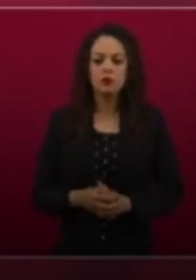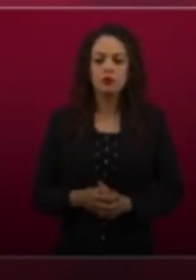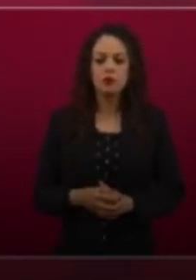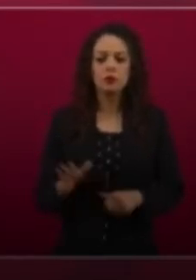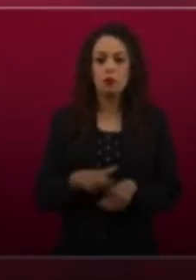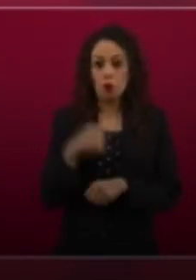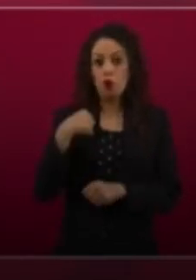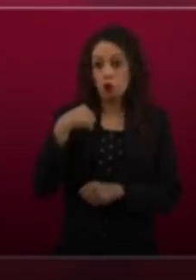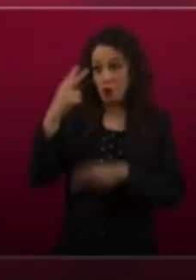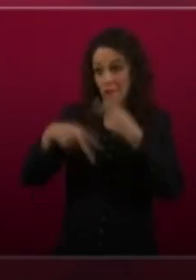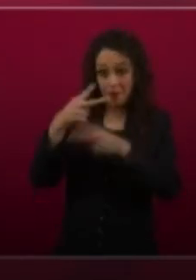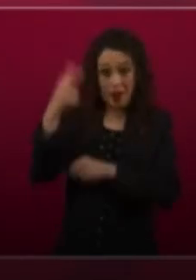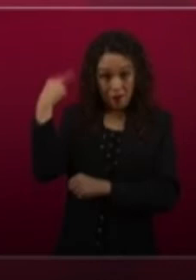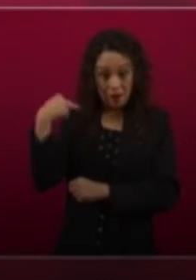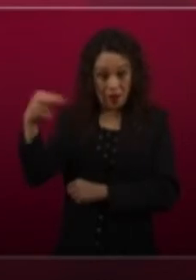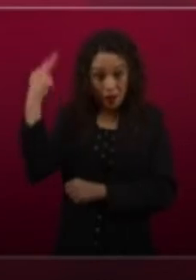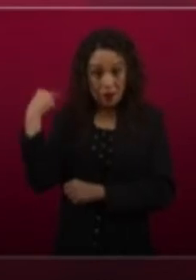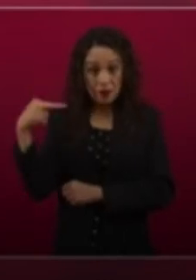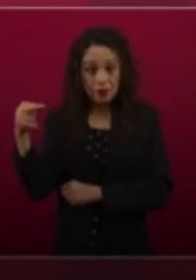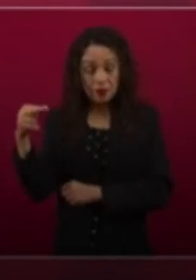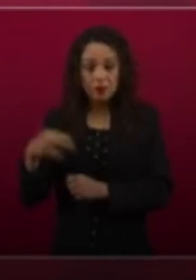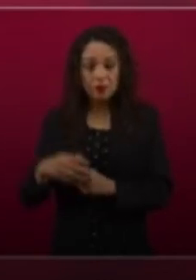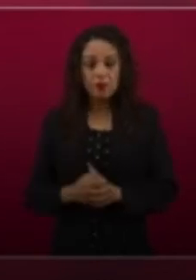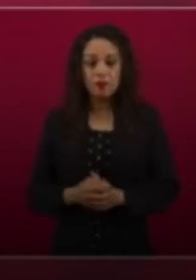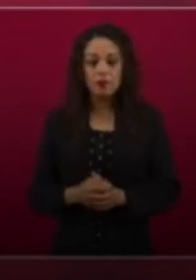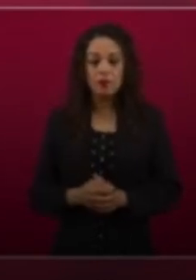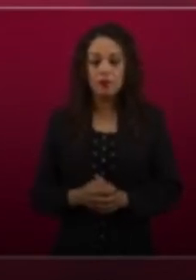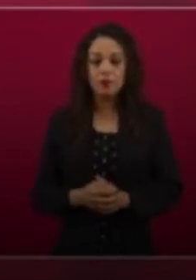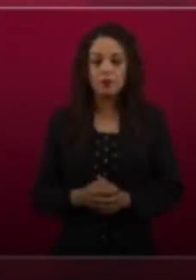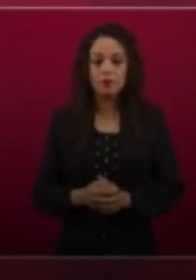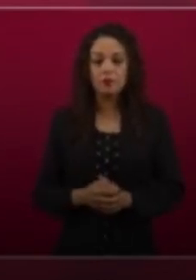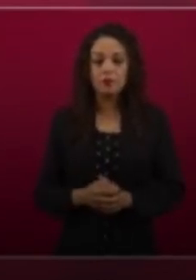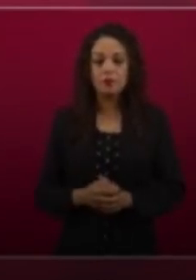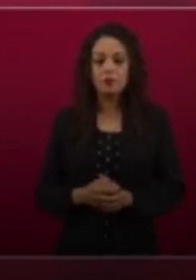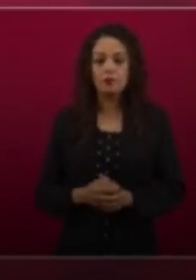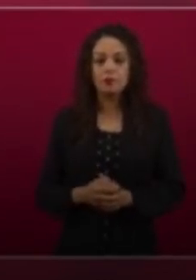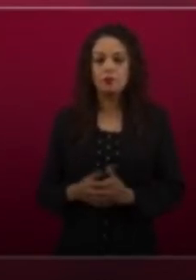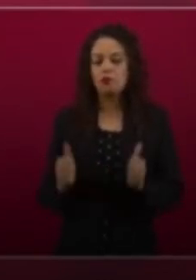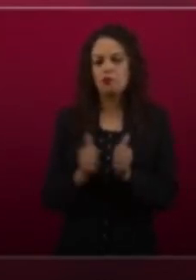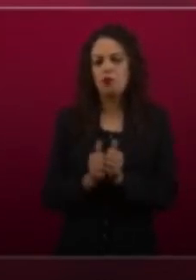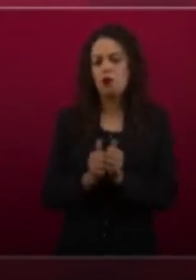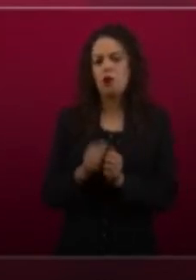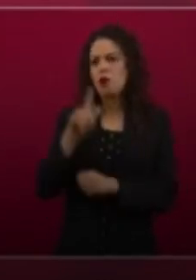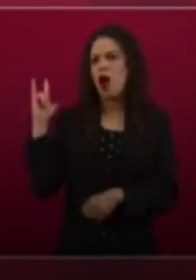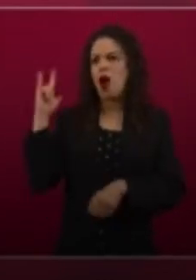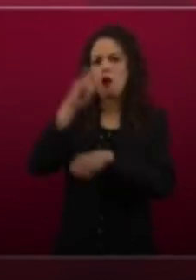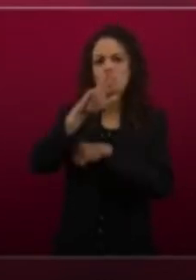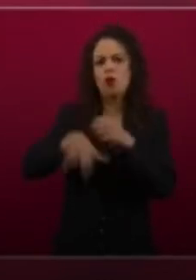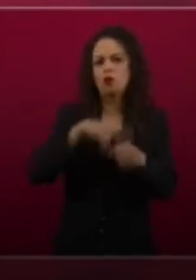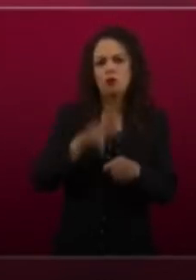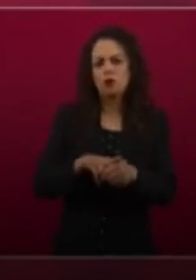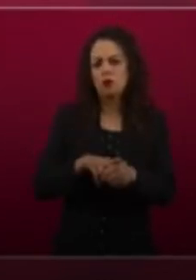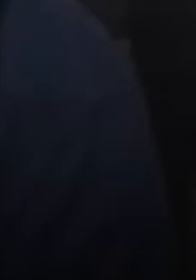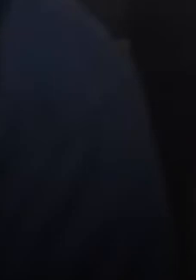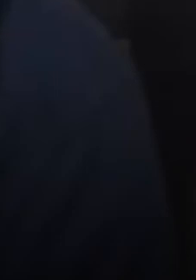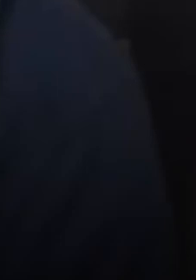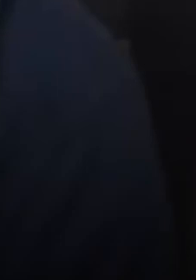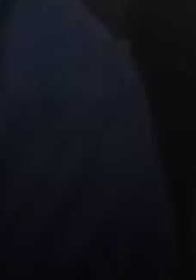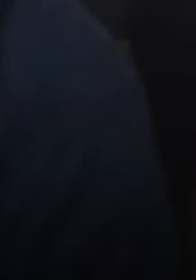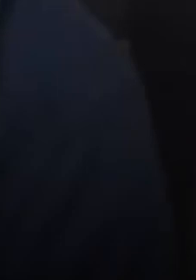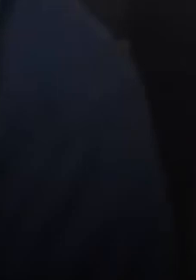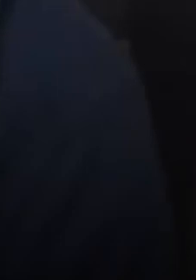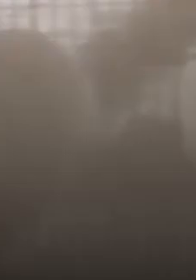viajo en las rutas comerciales, las mexicanas.